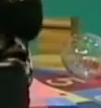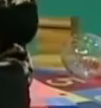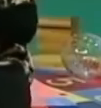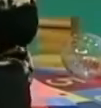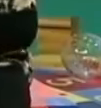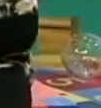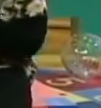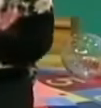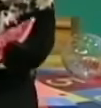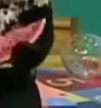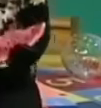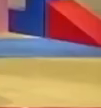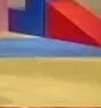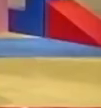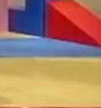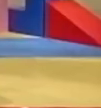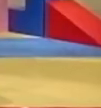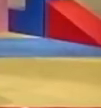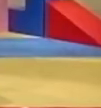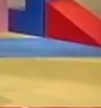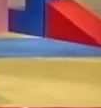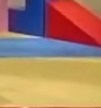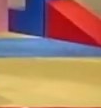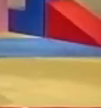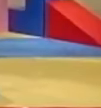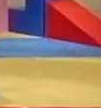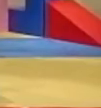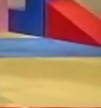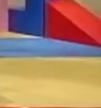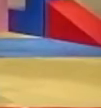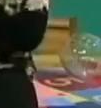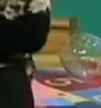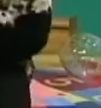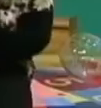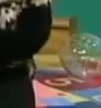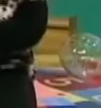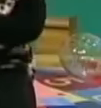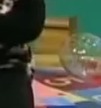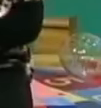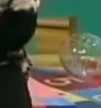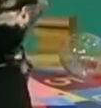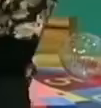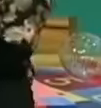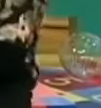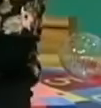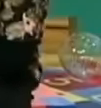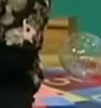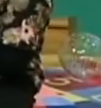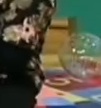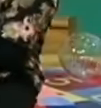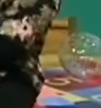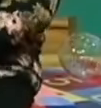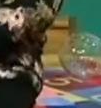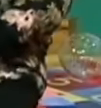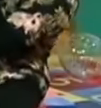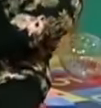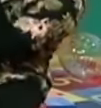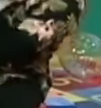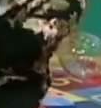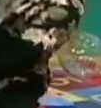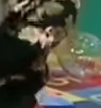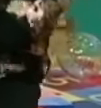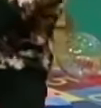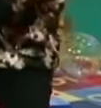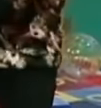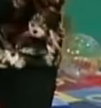¡Échame fresco! ¡Ah, no! ¡No! ¡Ese no es ningún juego! ¡Ja! ¡Yo te voy